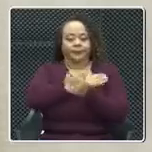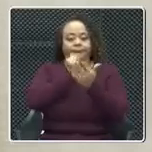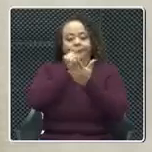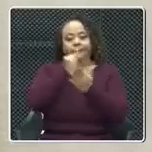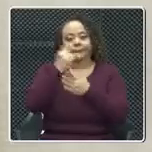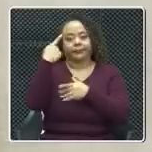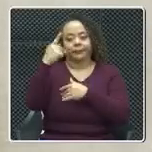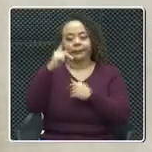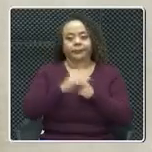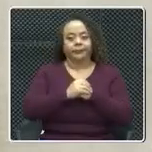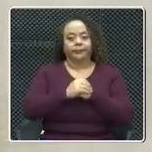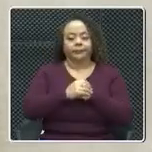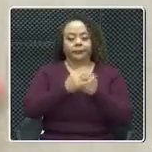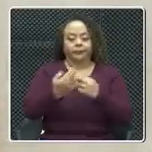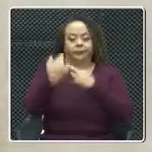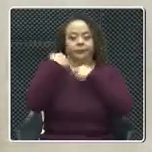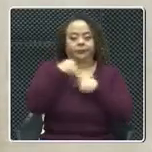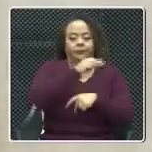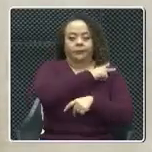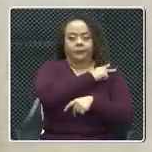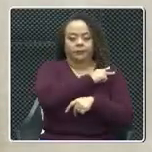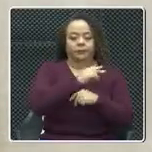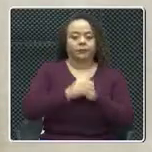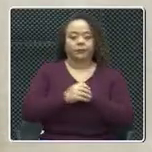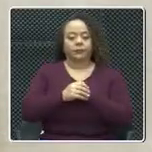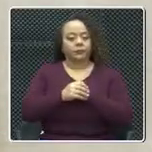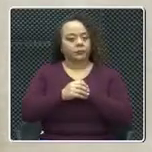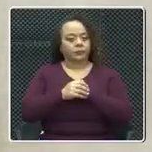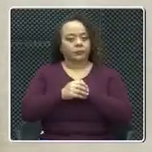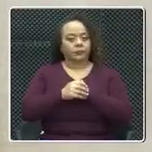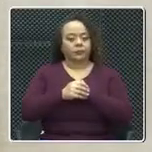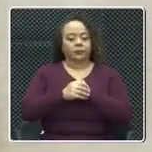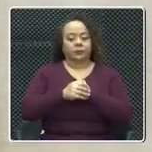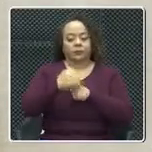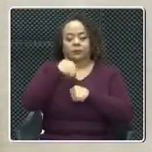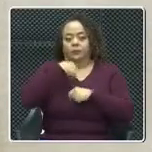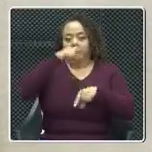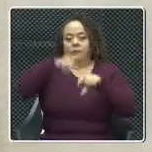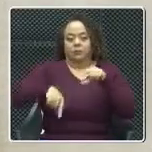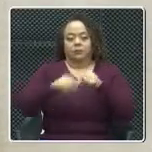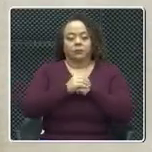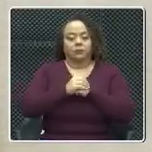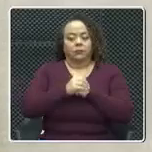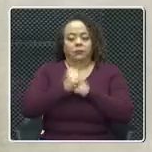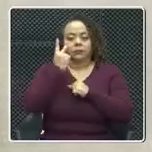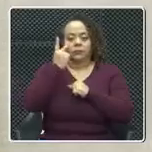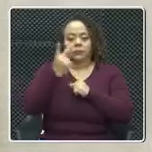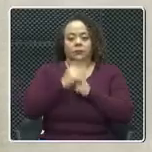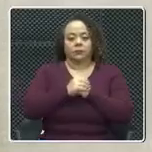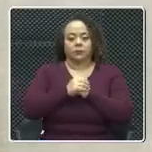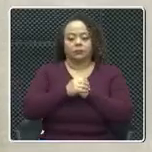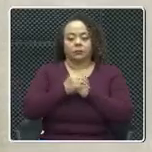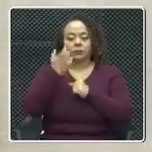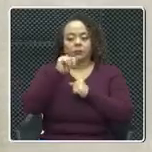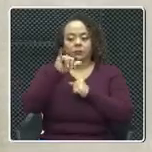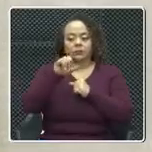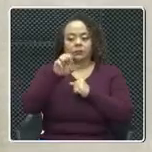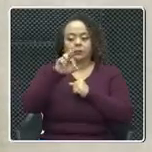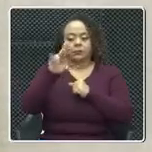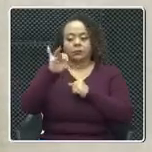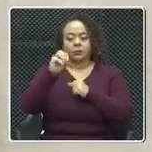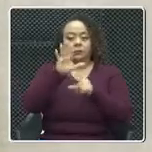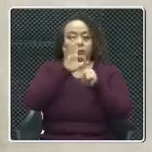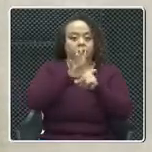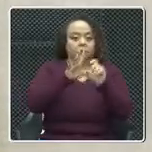del riesgo es competencia del patrón, ¿de okay. acuerdo? Uh-huh. O sea, yo no puedo ir a ver si Errol fue